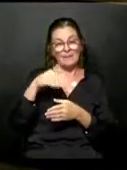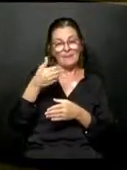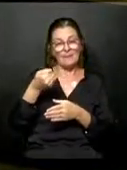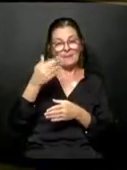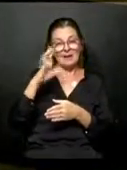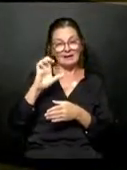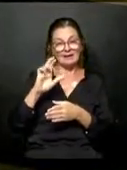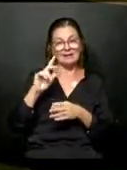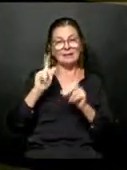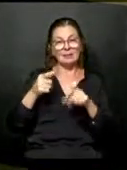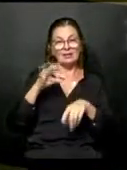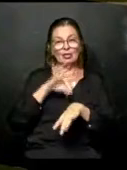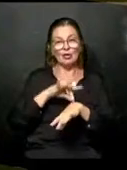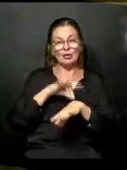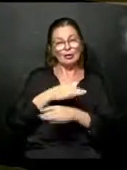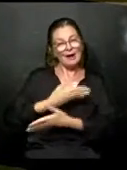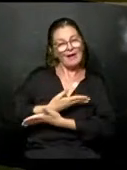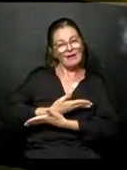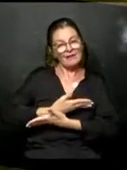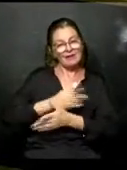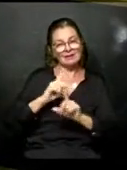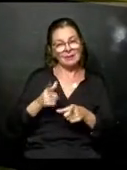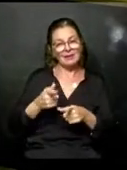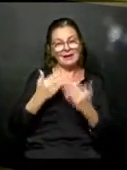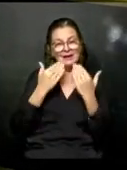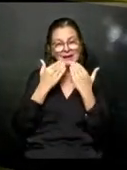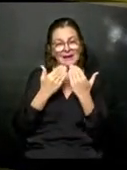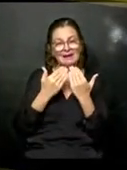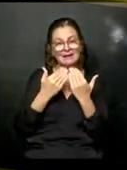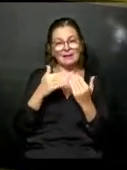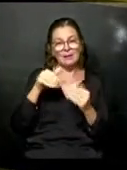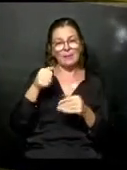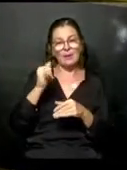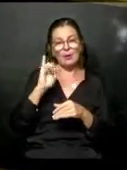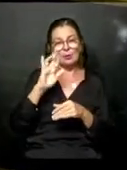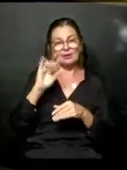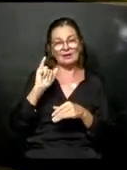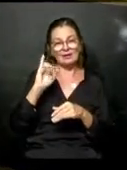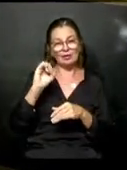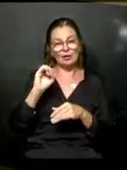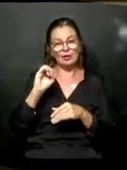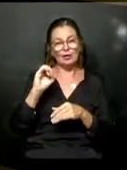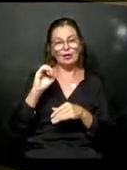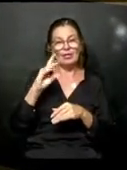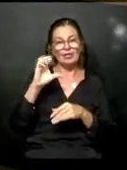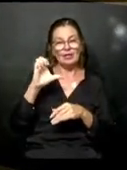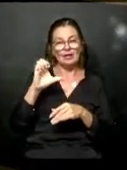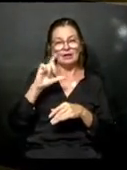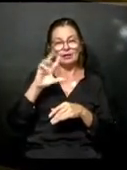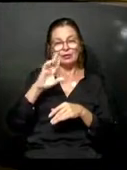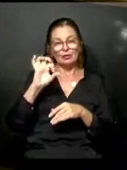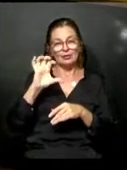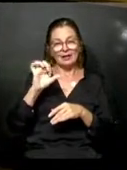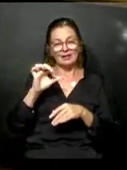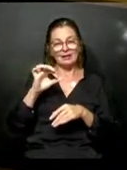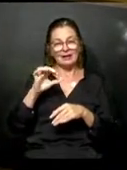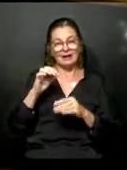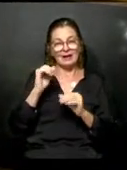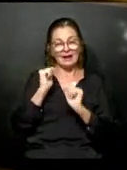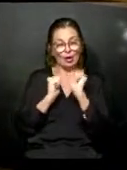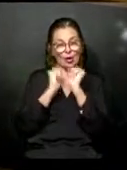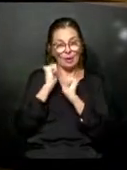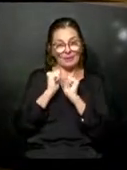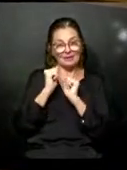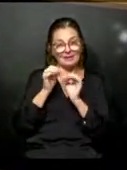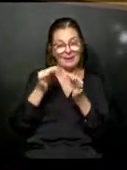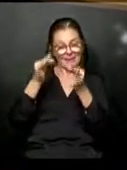estar. Buenas noches, gracias a ti y a todos ustedes. Gracias. Y a Mauricio de Rosa, economista y también investigador especializado en desigualdad y pobreza. Muchas